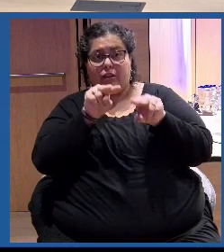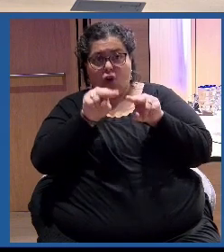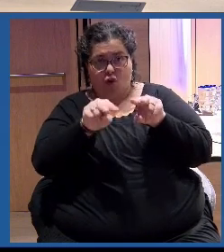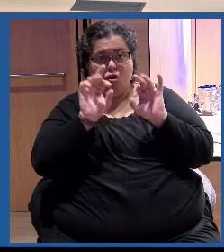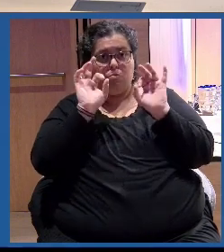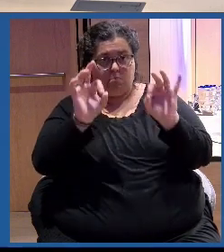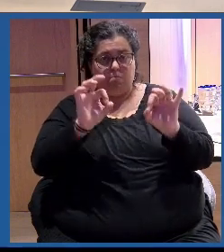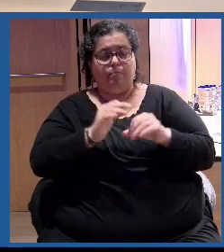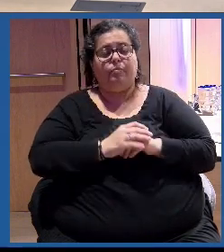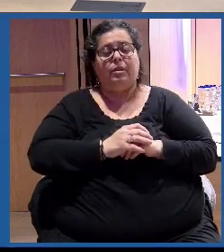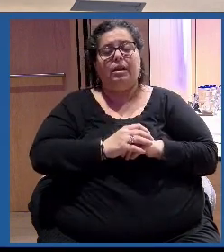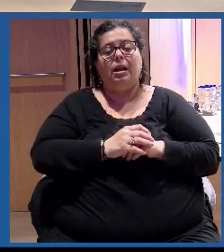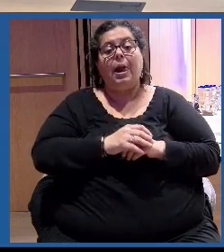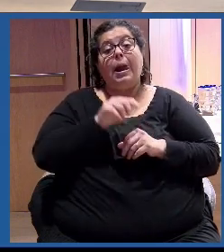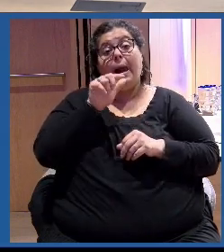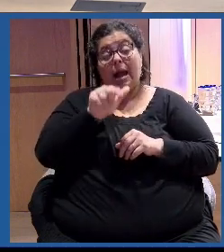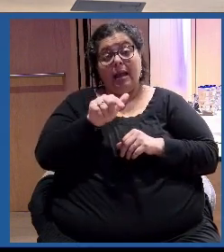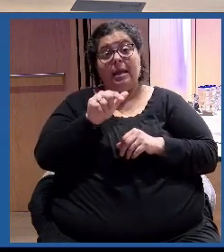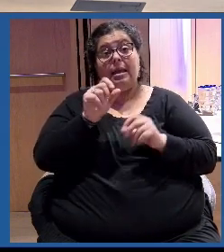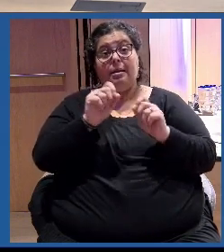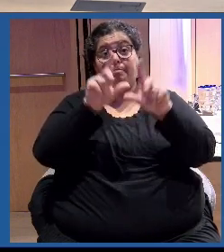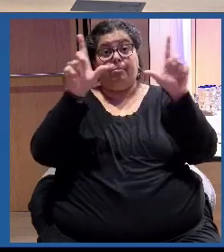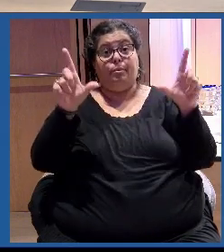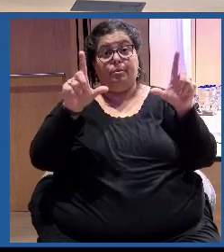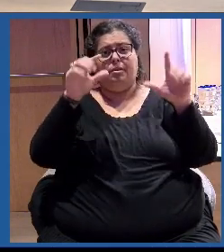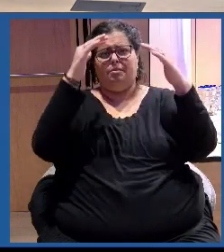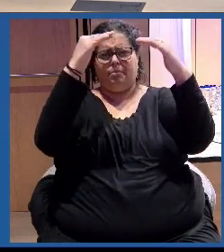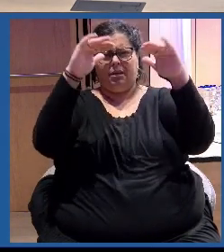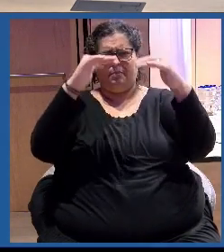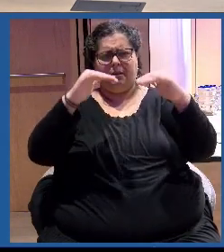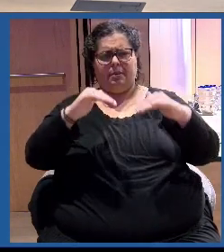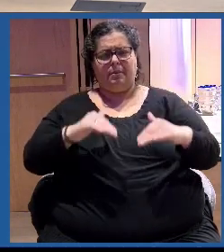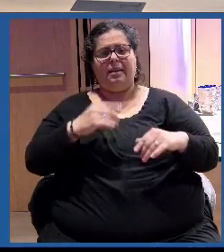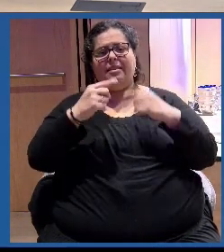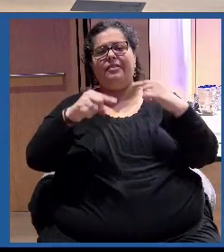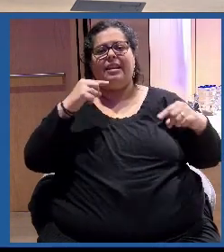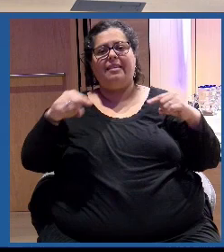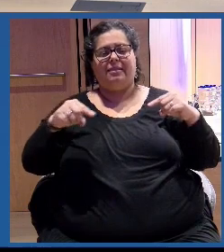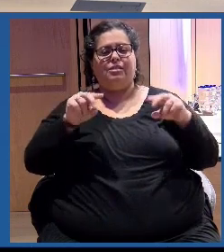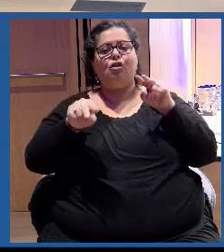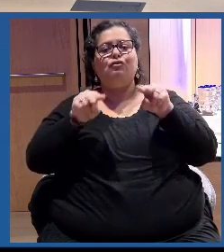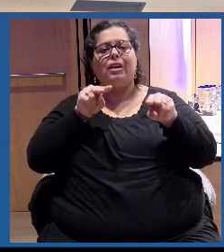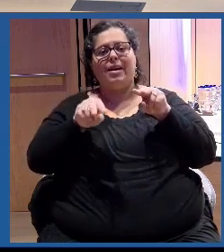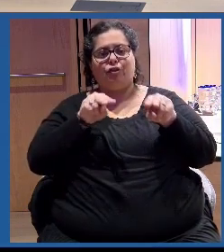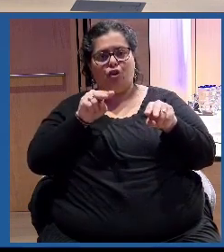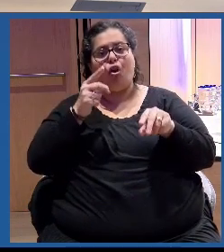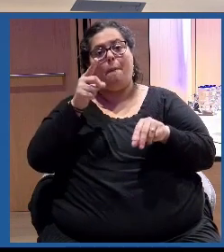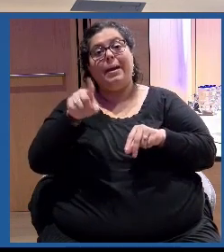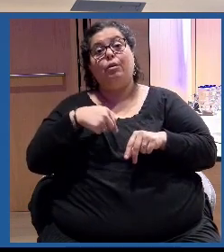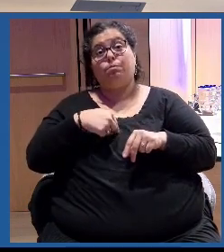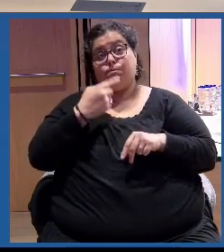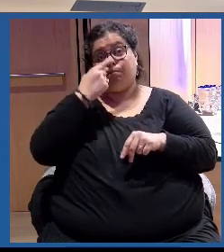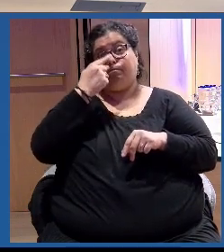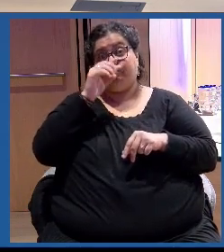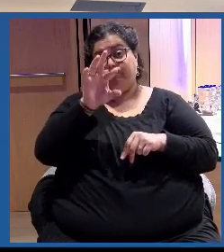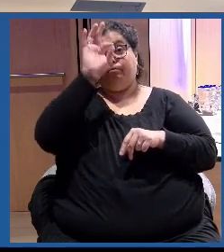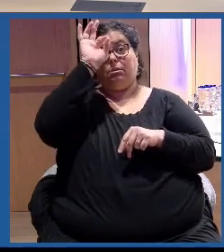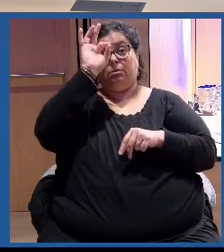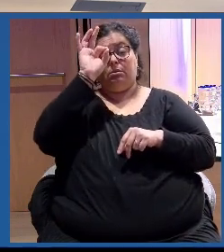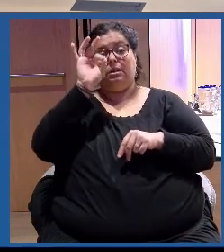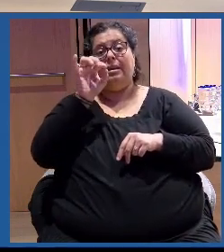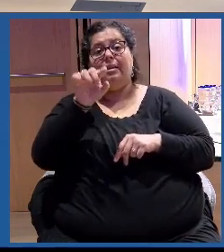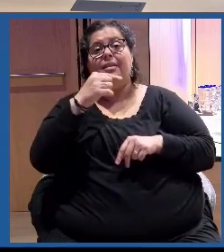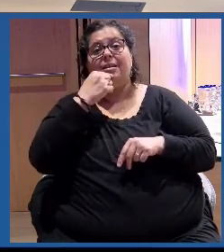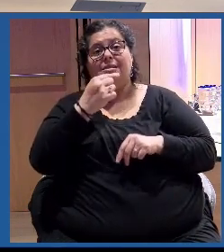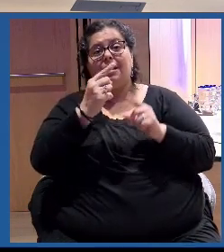buscamos, y nos salen un montón de observatorios vinculados, pero el que nos interesa es el que